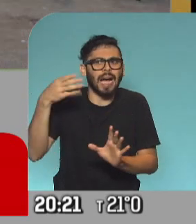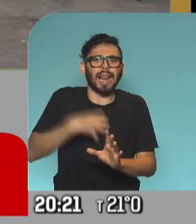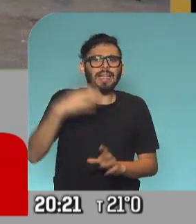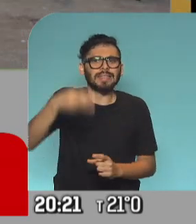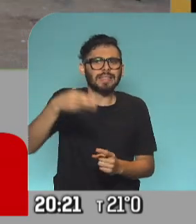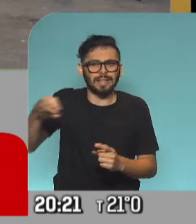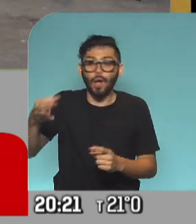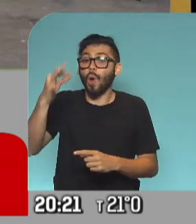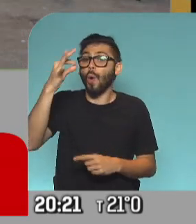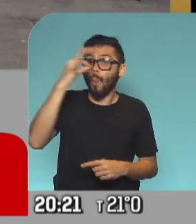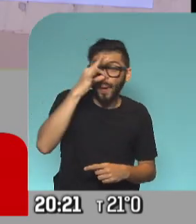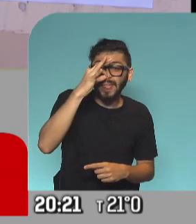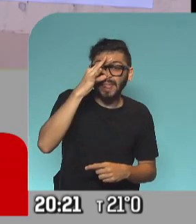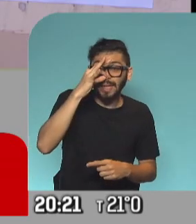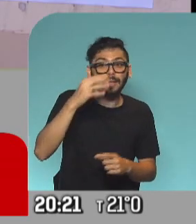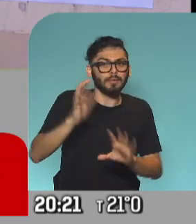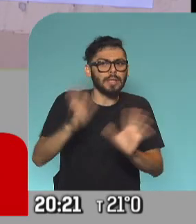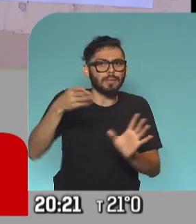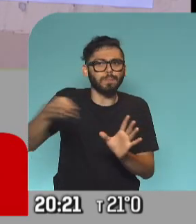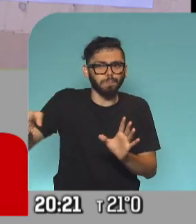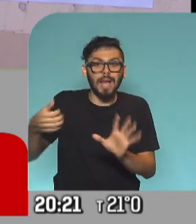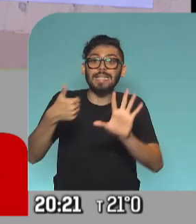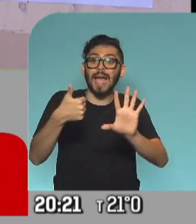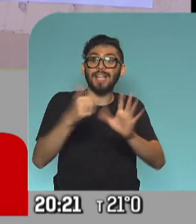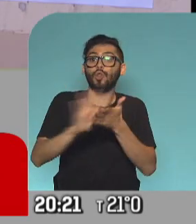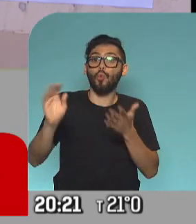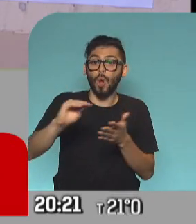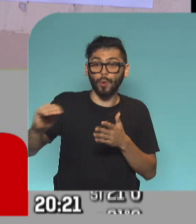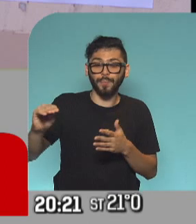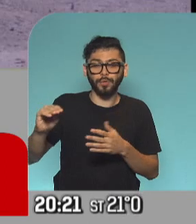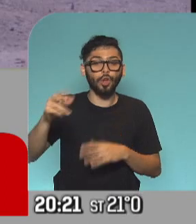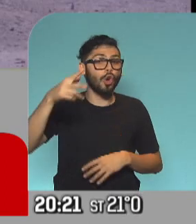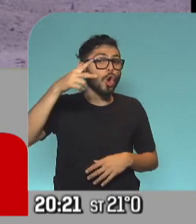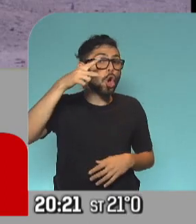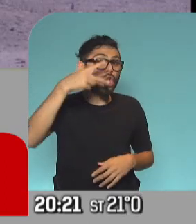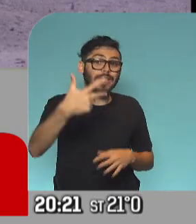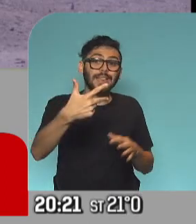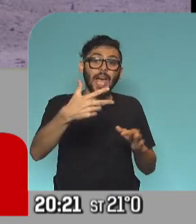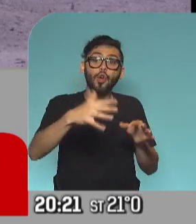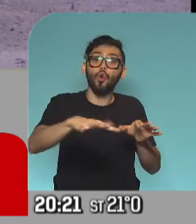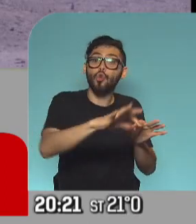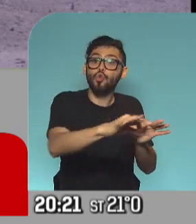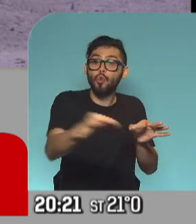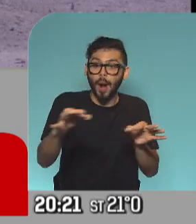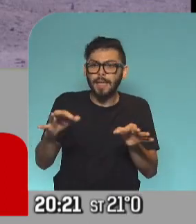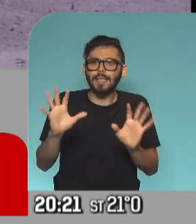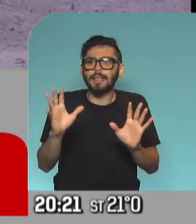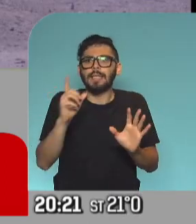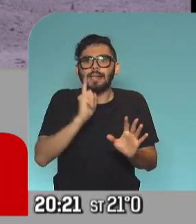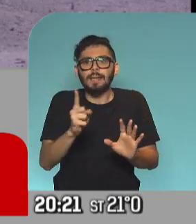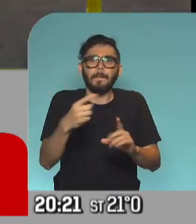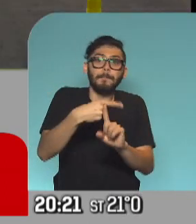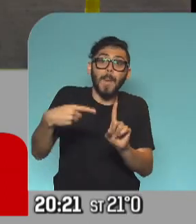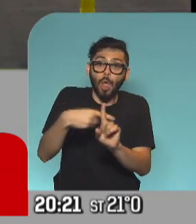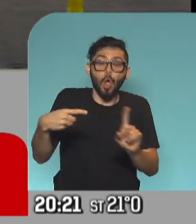20 ya tienen y 6 se van a sumar esta semana. Y 82 municipios de riesgo medio que tienen actividades de revinculación. Dijo